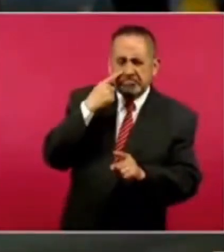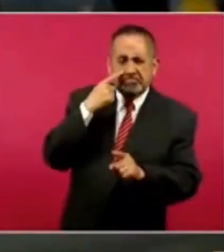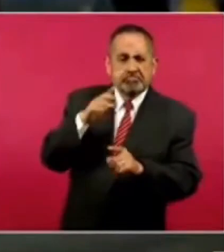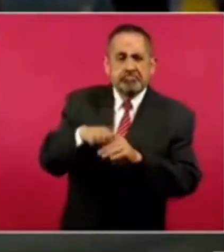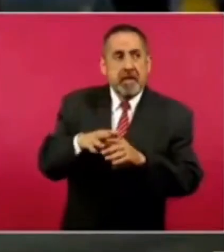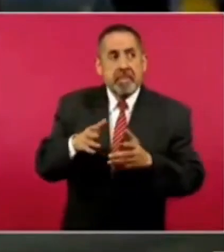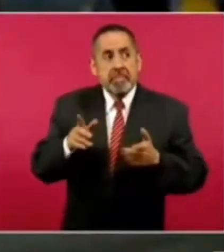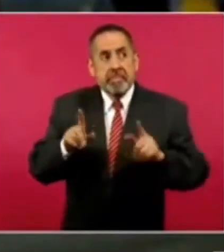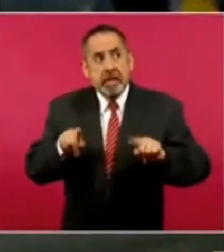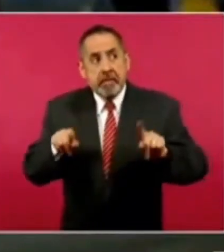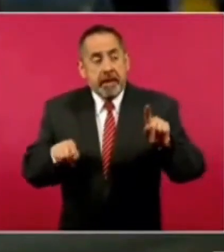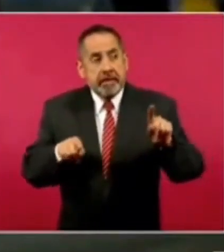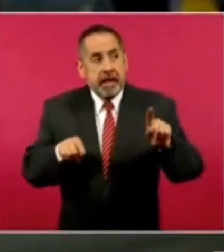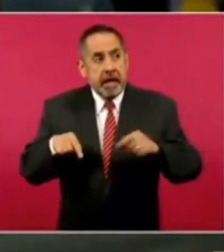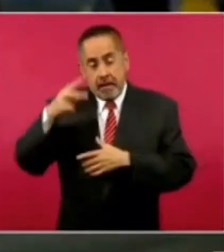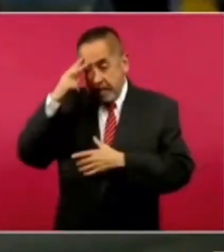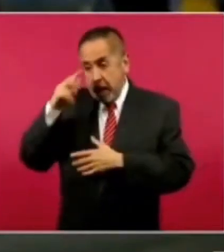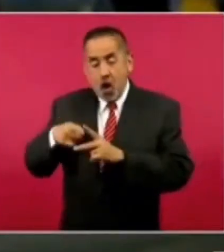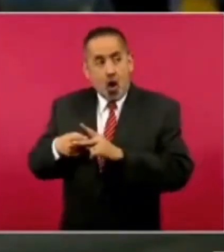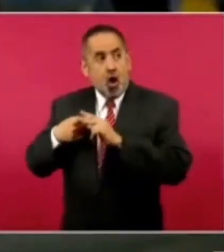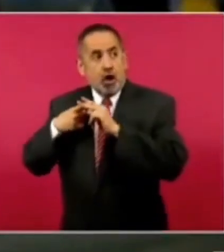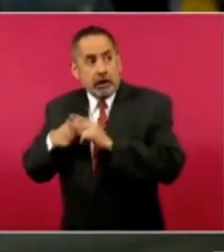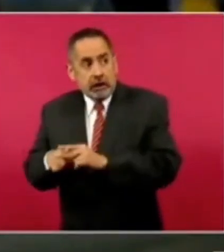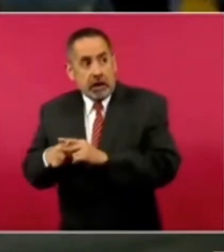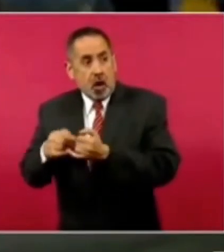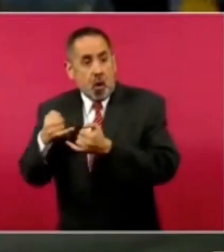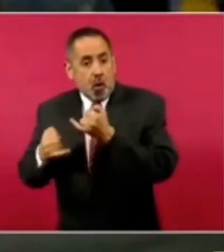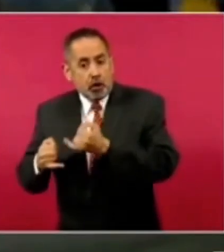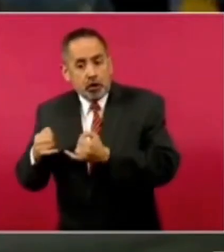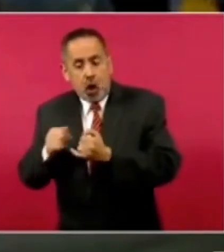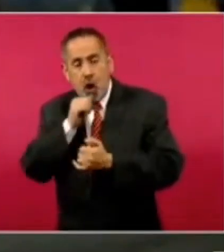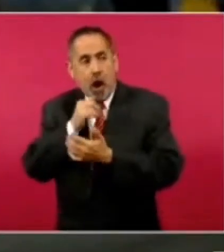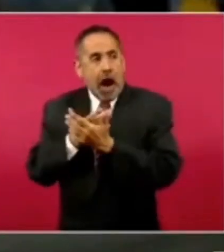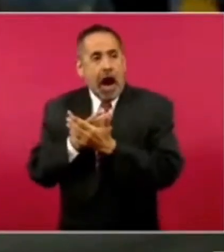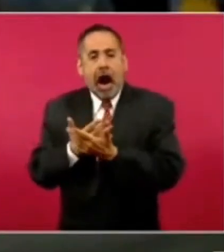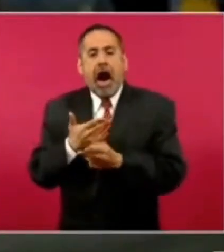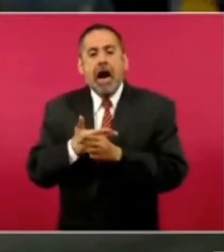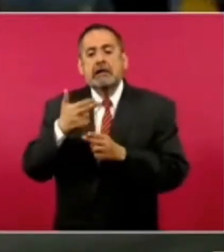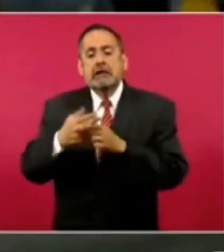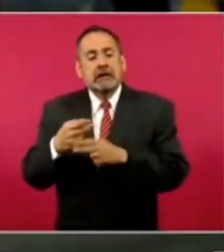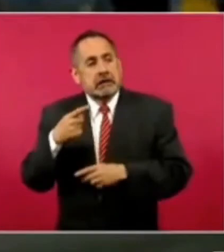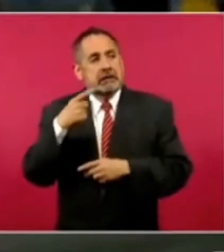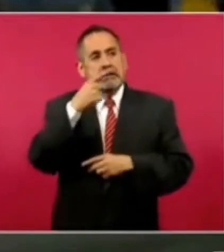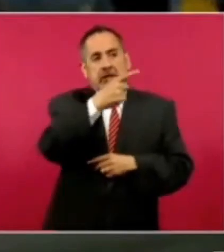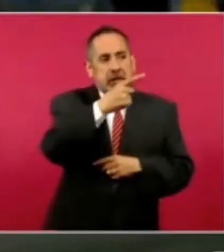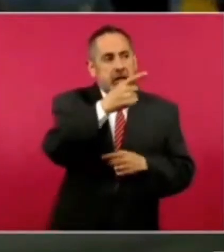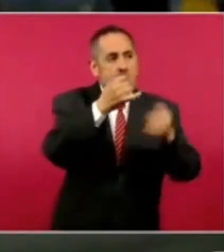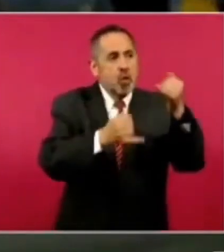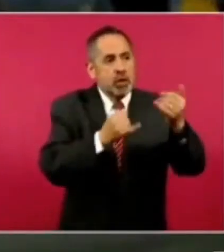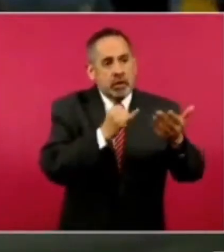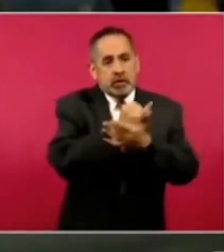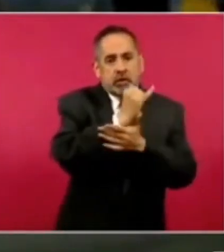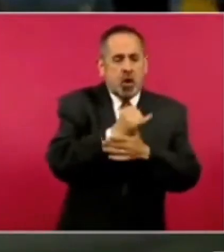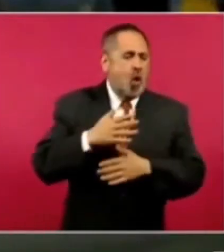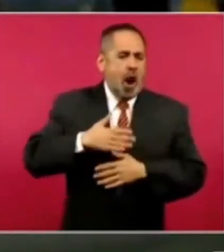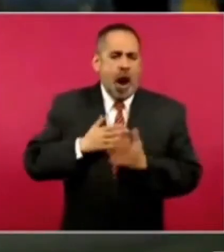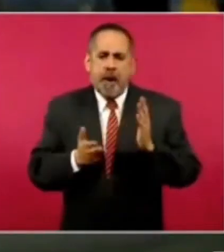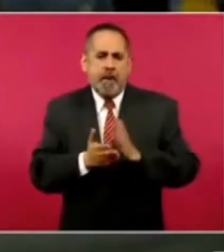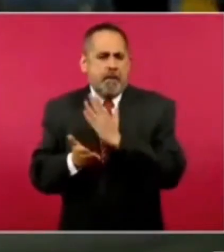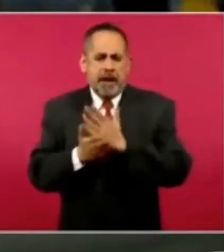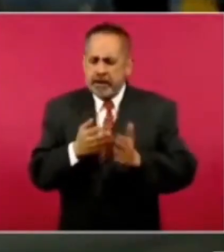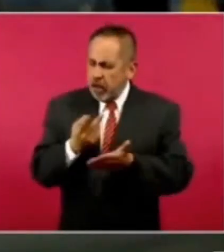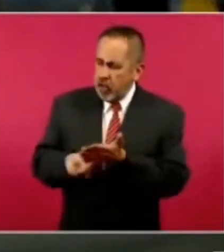Resultado que se da ya saber si en México se va a seguir un juicio o si México abrirá su propio juicio en torno a